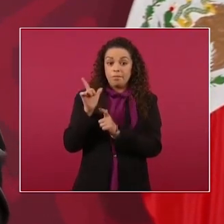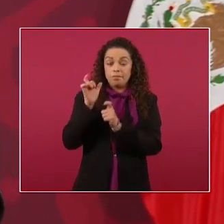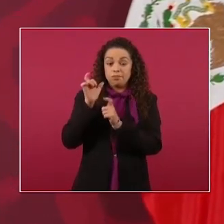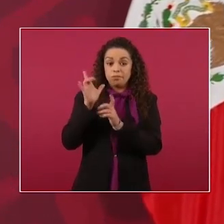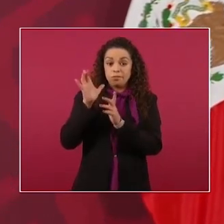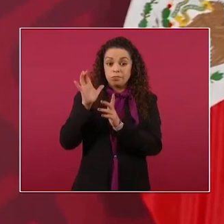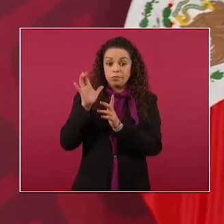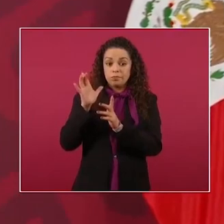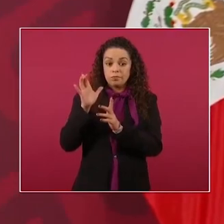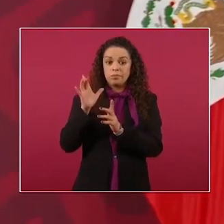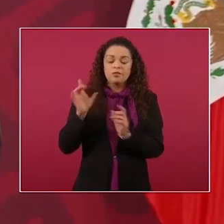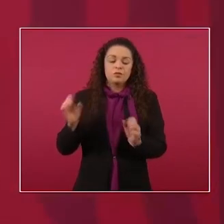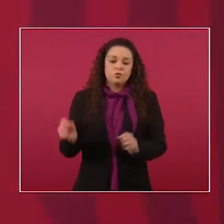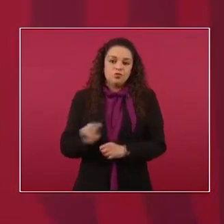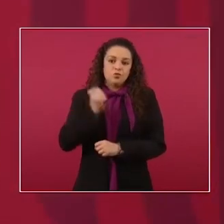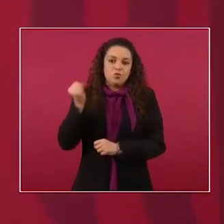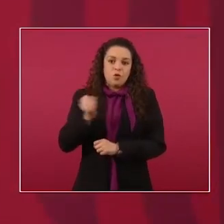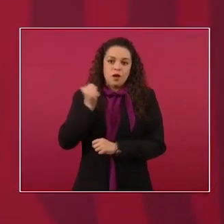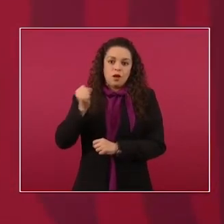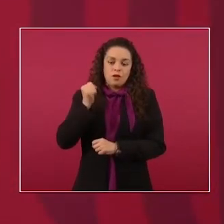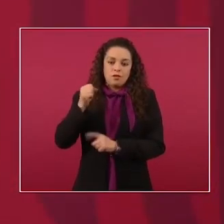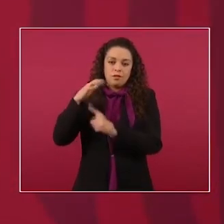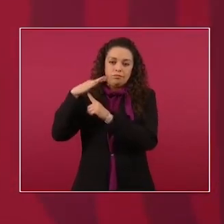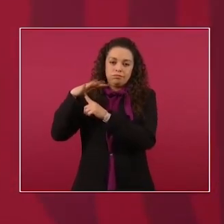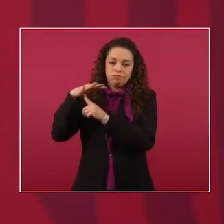afortunadamente aterriza